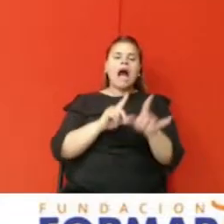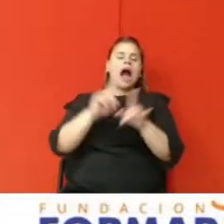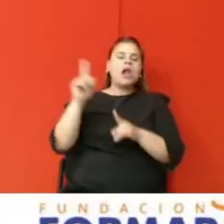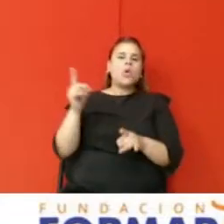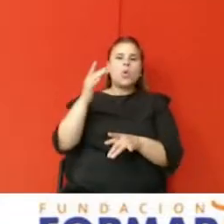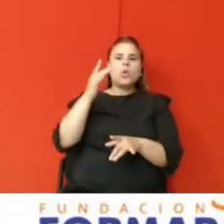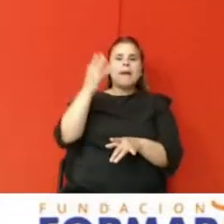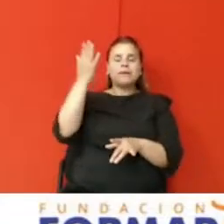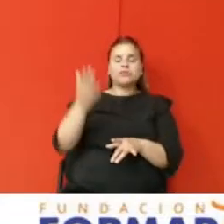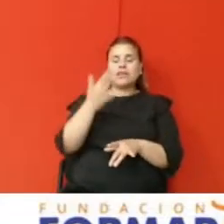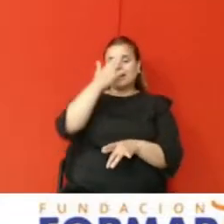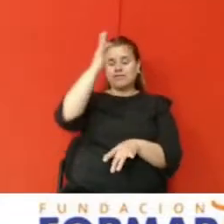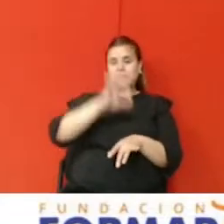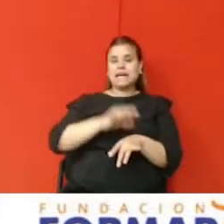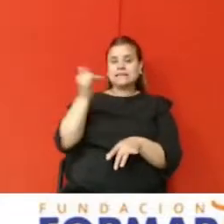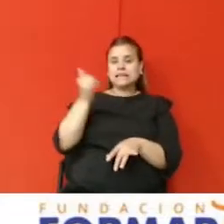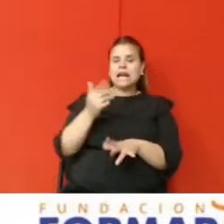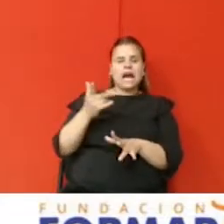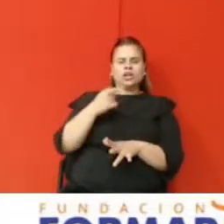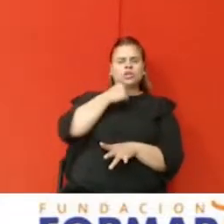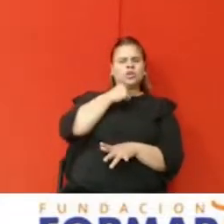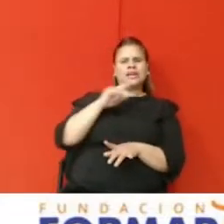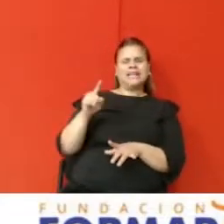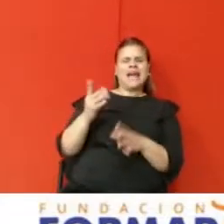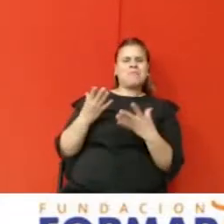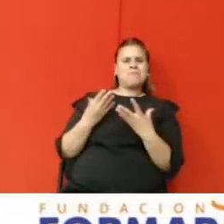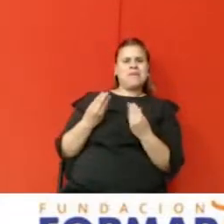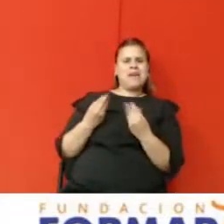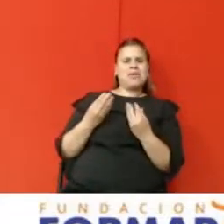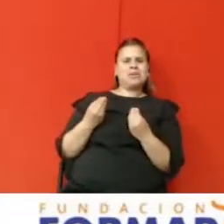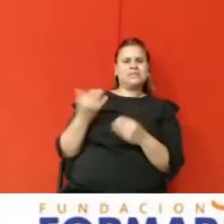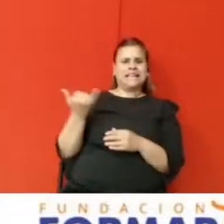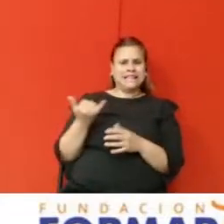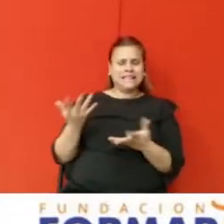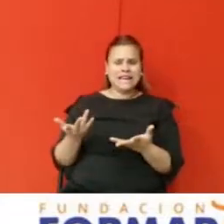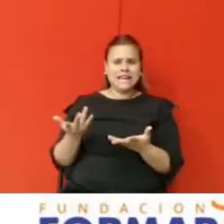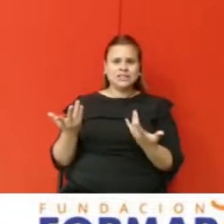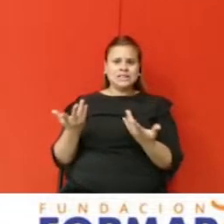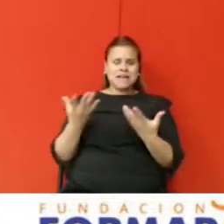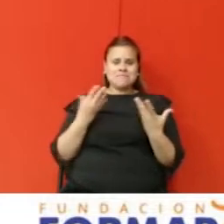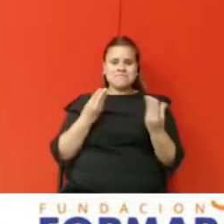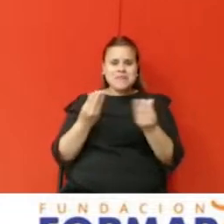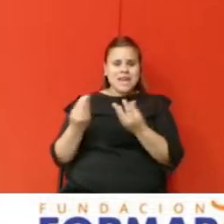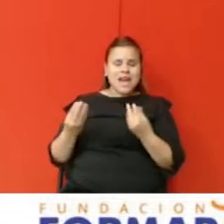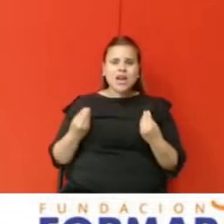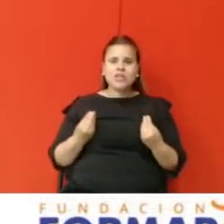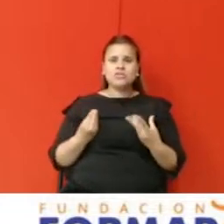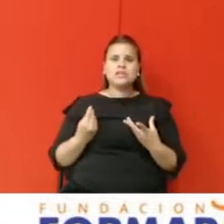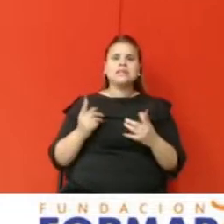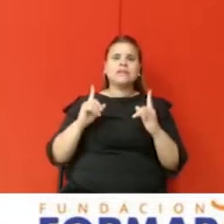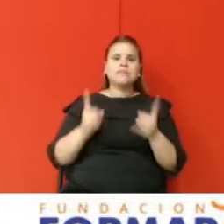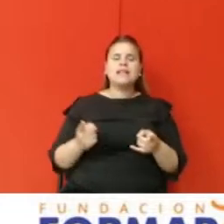atención por miedo, lidiábamos con eso, con el miedo propio, con el miedo de nuestro